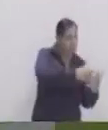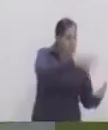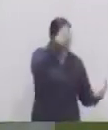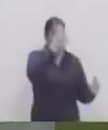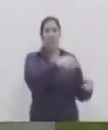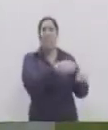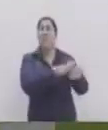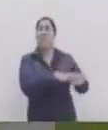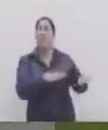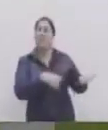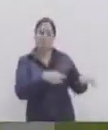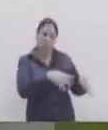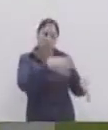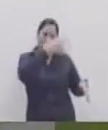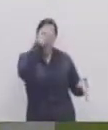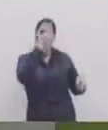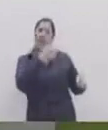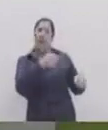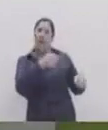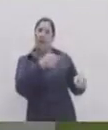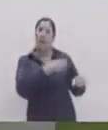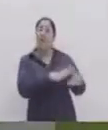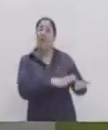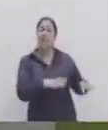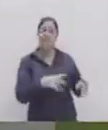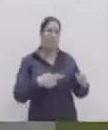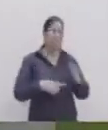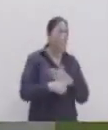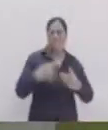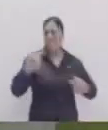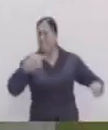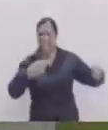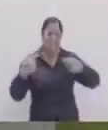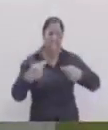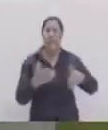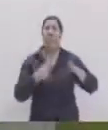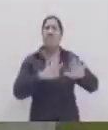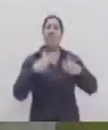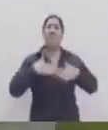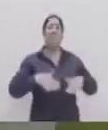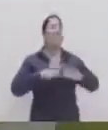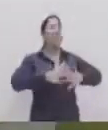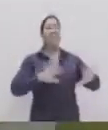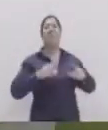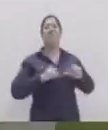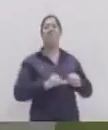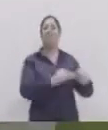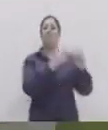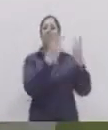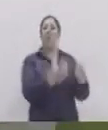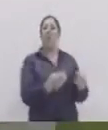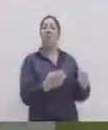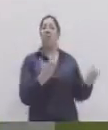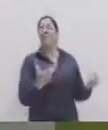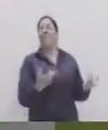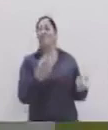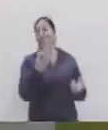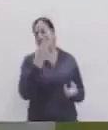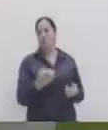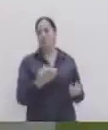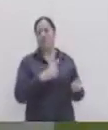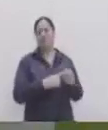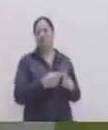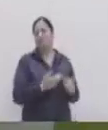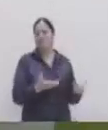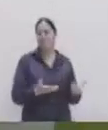hoy pasó algo entre ellos y en el momento ya están jugando otra vez. A veces nosotros los adultos nos enganchamos. No, esa es la palabra, no